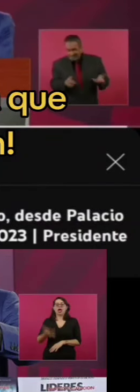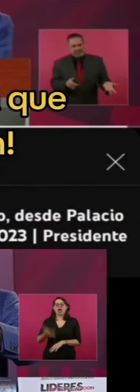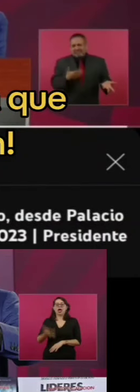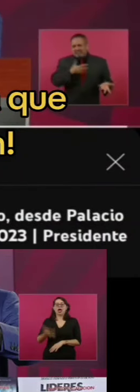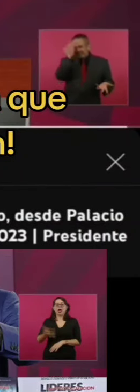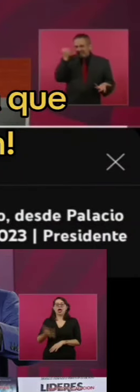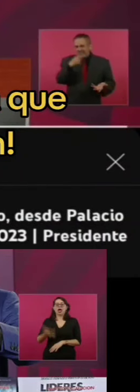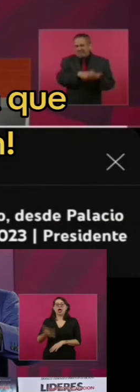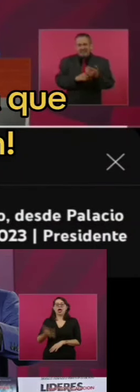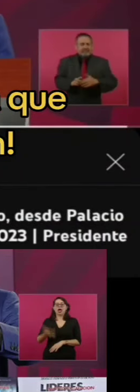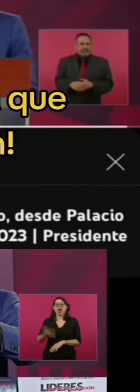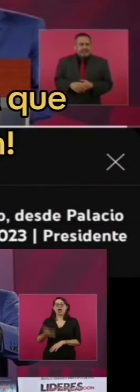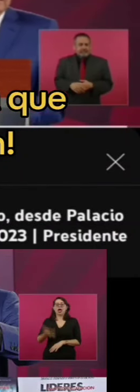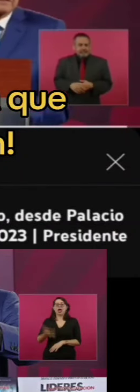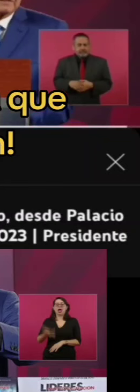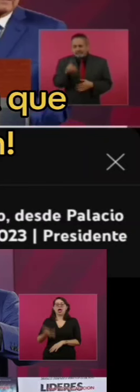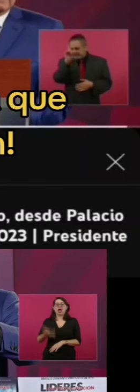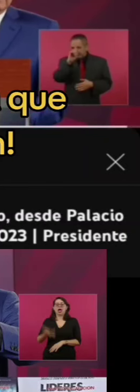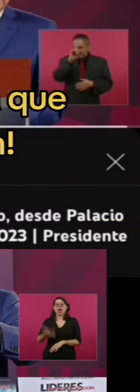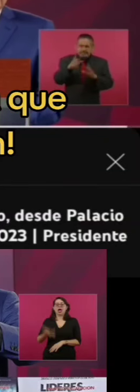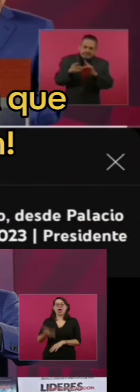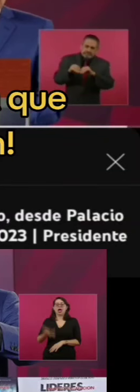¿Cuáles son las recomendaciones